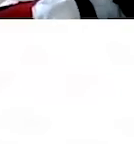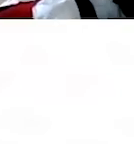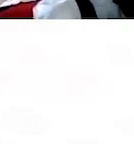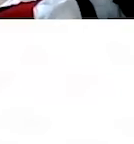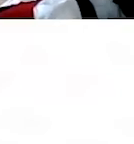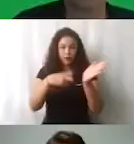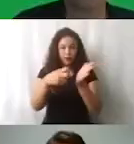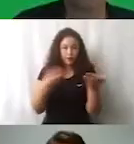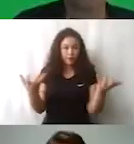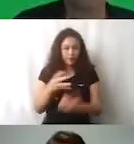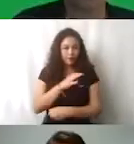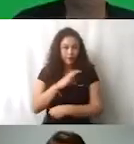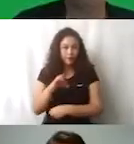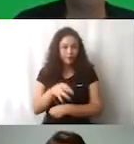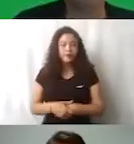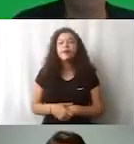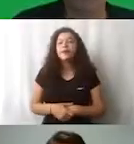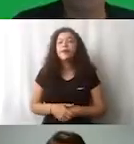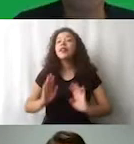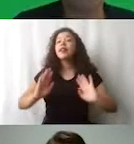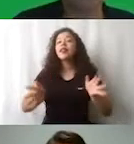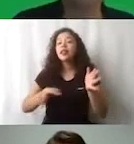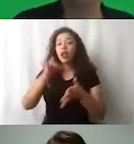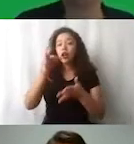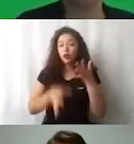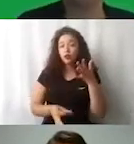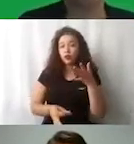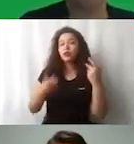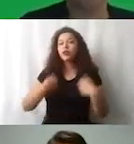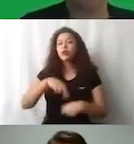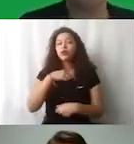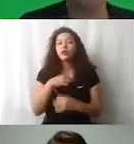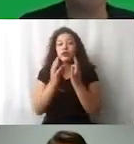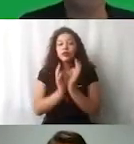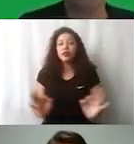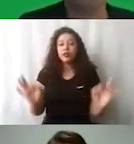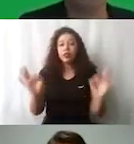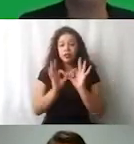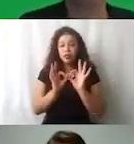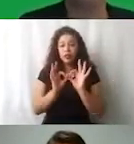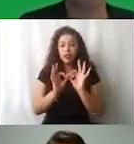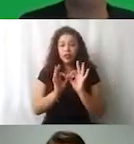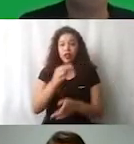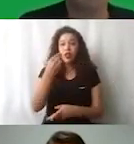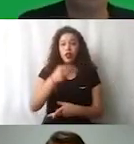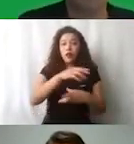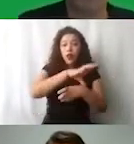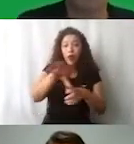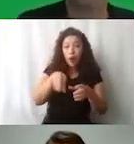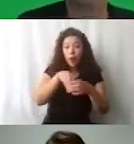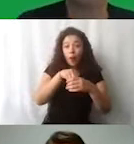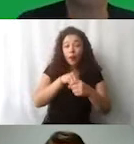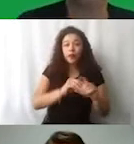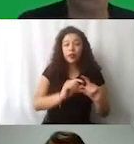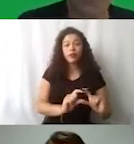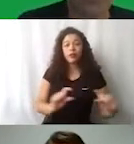edición correspondiente. Por último, para nosotros es muy importante que no olviden colocar su nombre completo en el